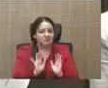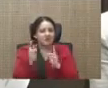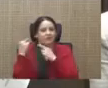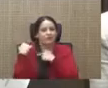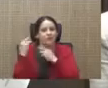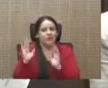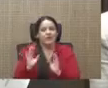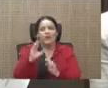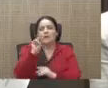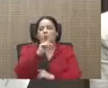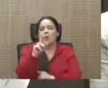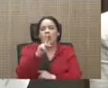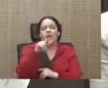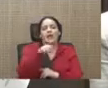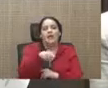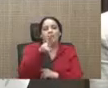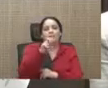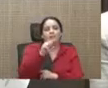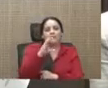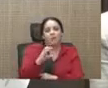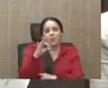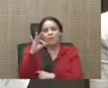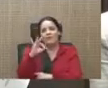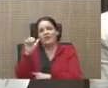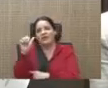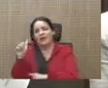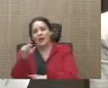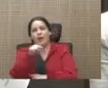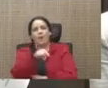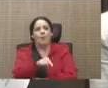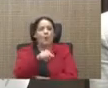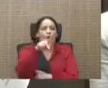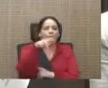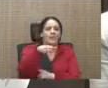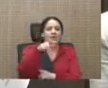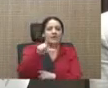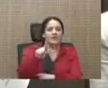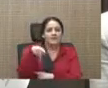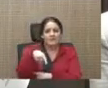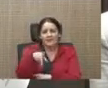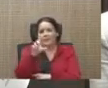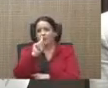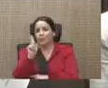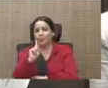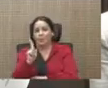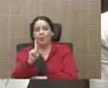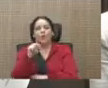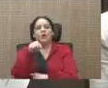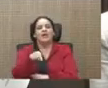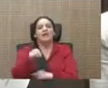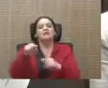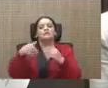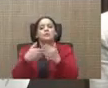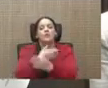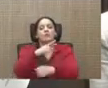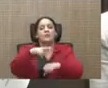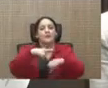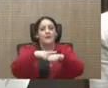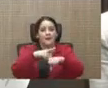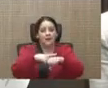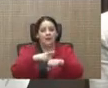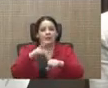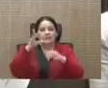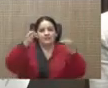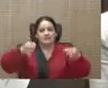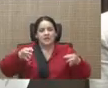el PLP, menos el Frente Amplio el que decida cómo vota Nueva República. Será Nueva República la que decida cómo votar. Para eso nos